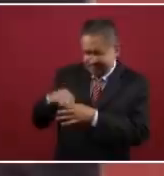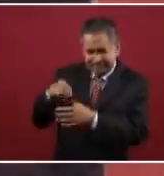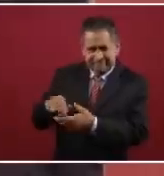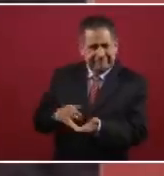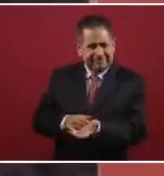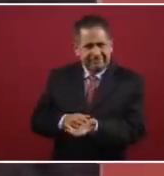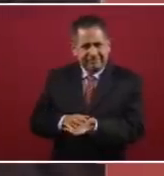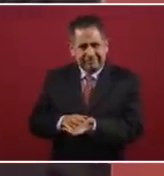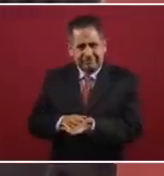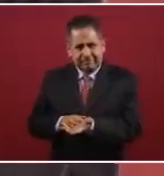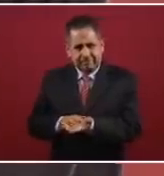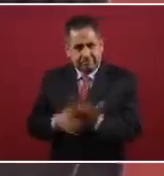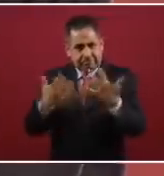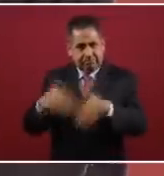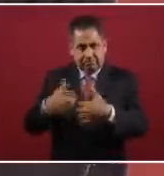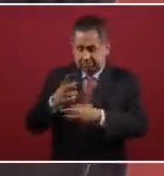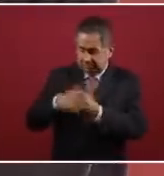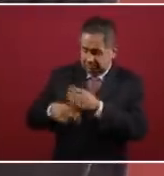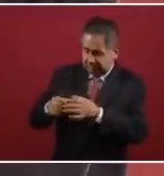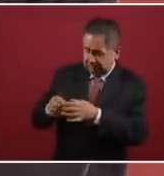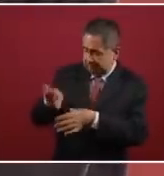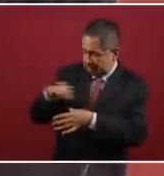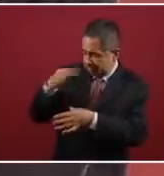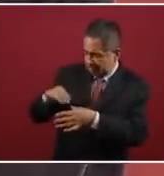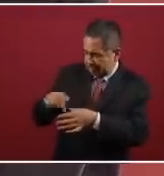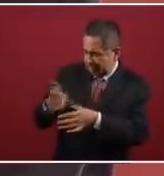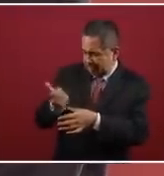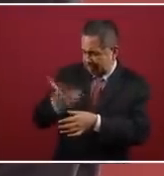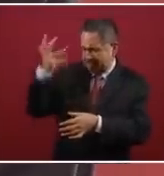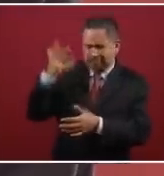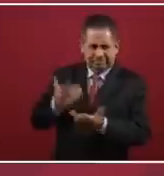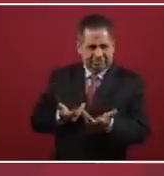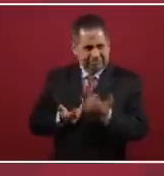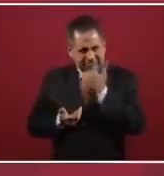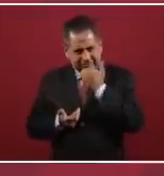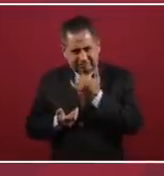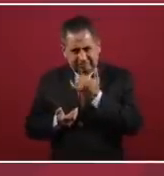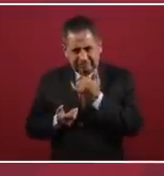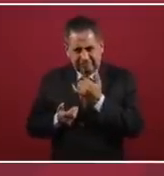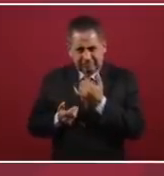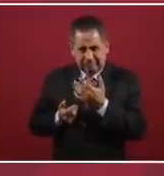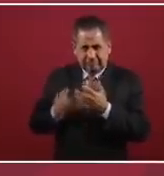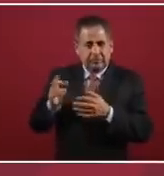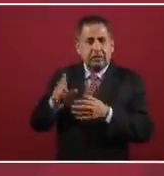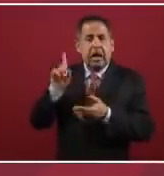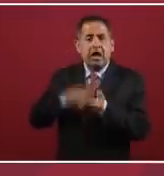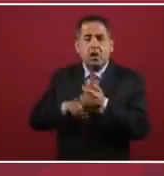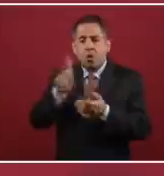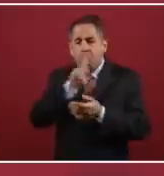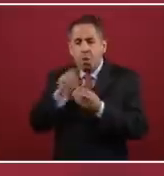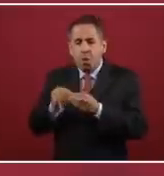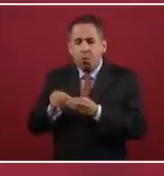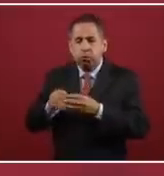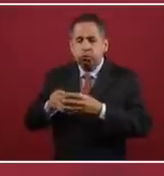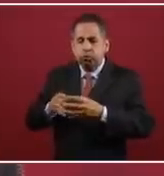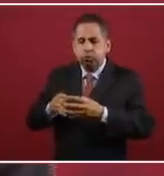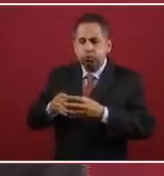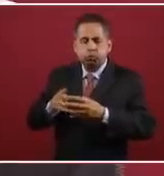Las industrializadas, cada vez las inflan más.